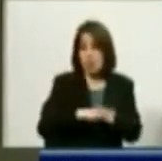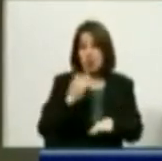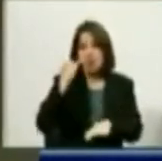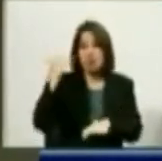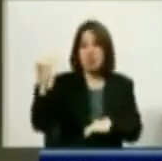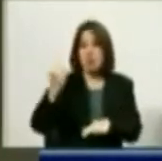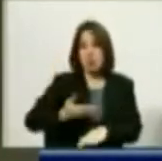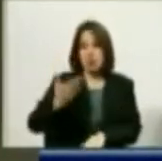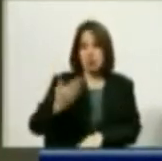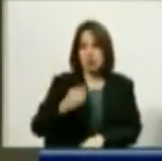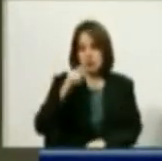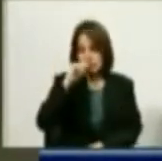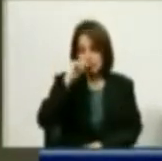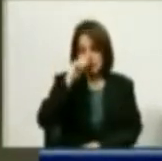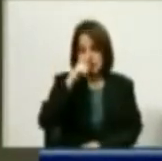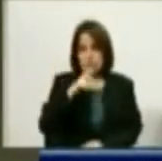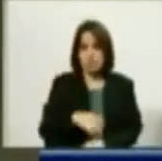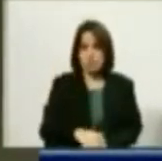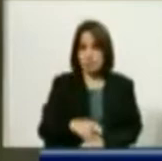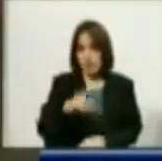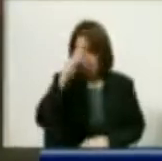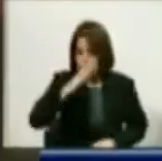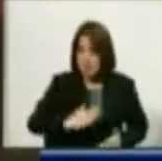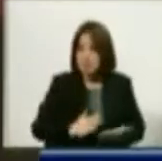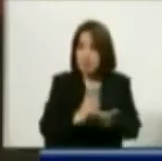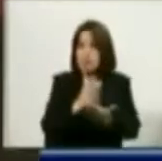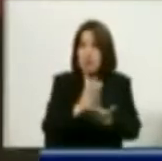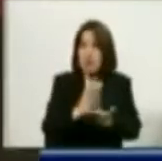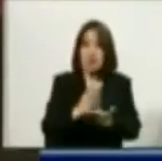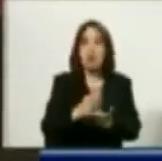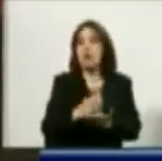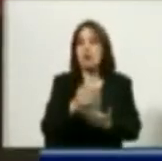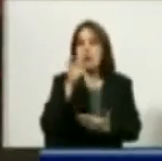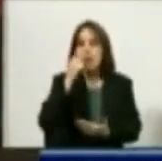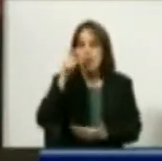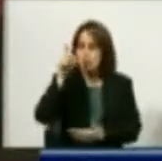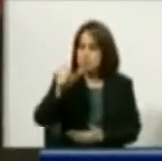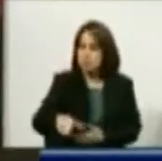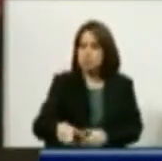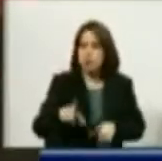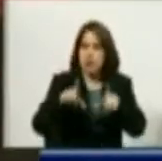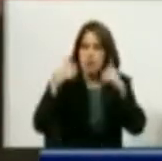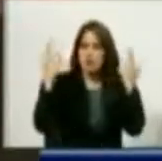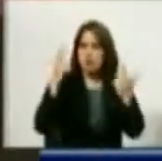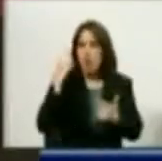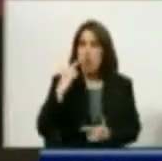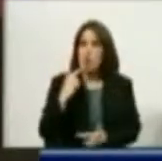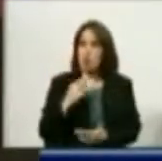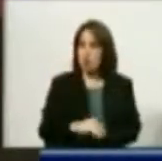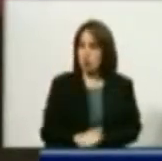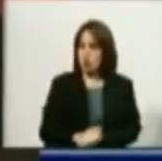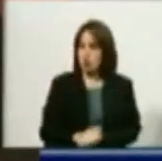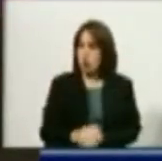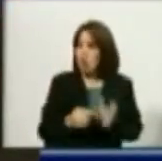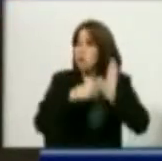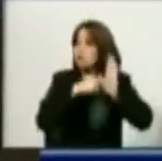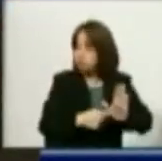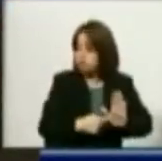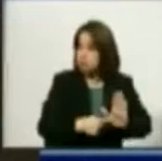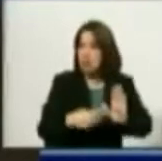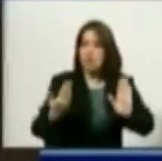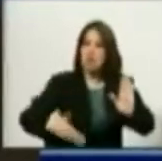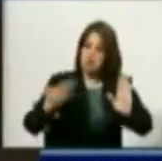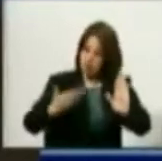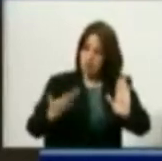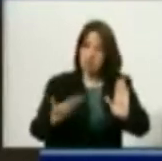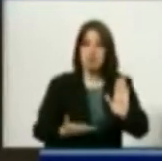idea es la dignidad de nuestro padre Bolívar lo que se impone lo que importa